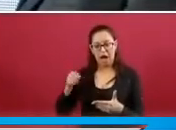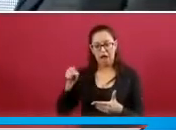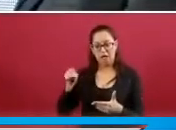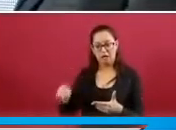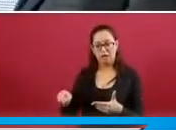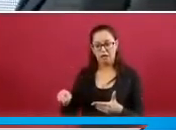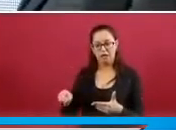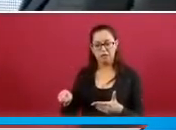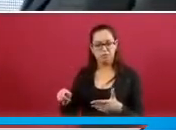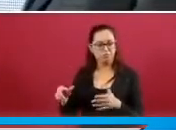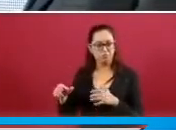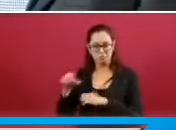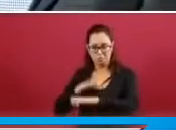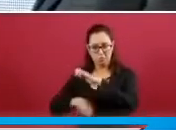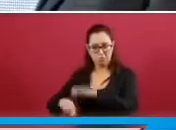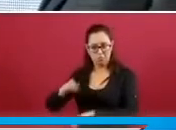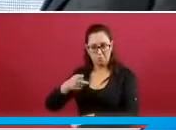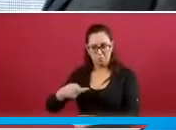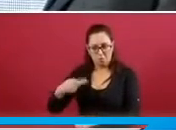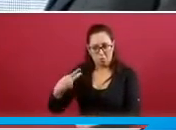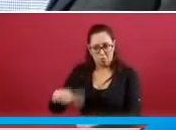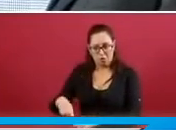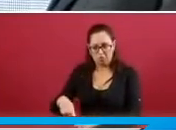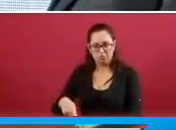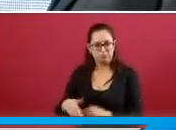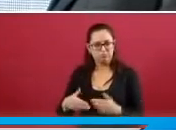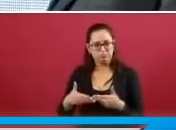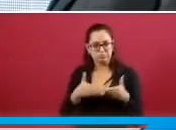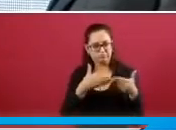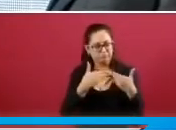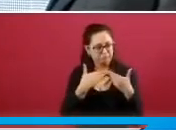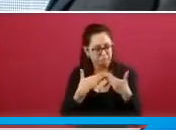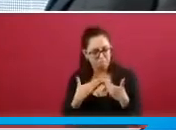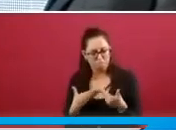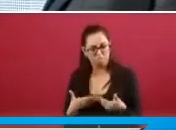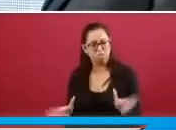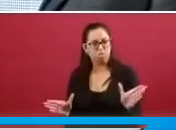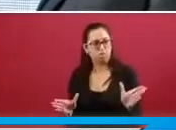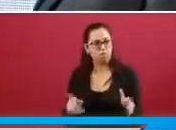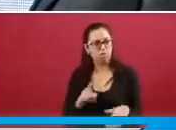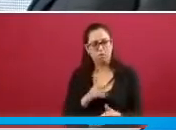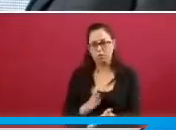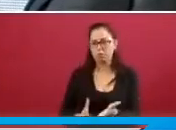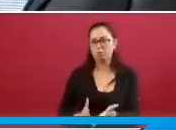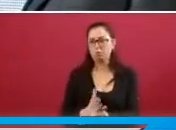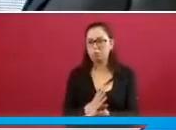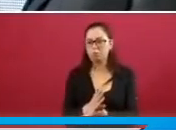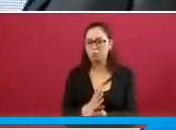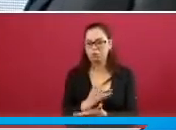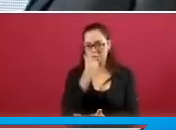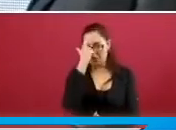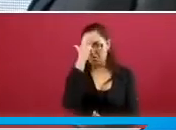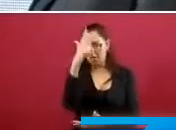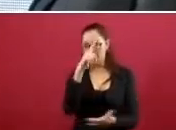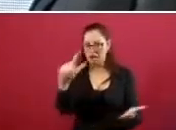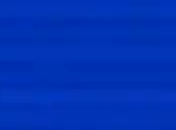Y finalmente Alejandro Fleming Kaufman, también en el periodo de Felipe Calderón. Es miembro del Consejo de Iberdrola México.